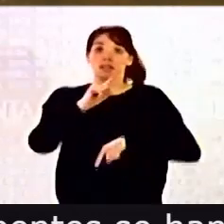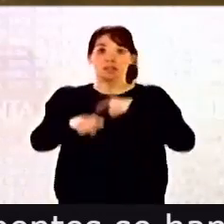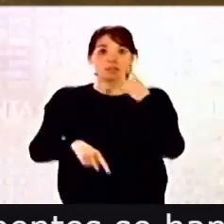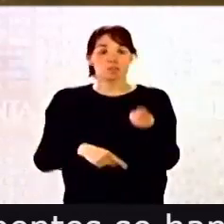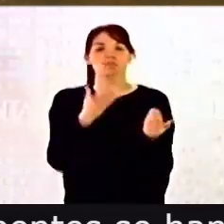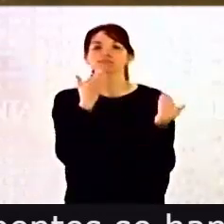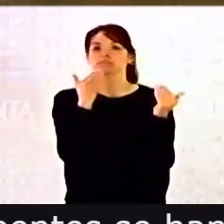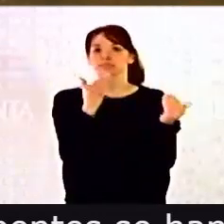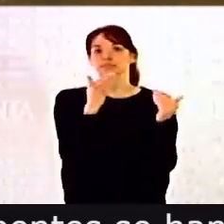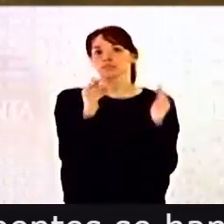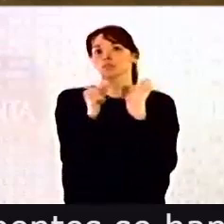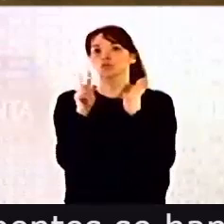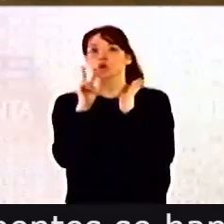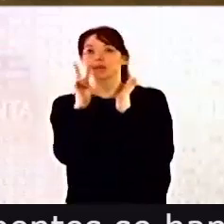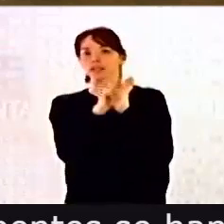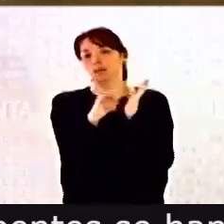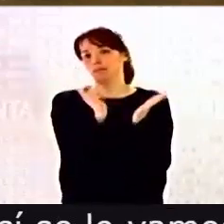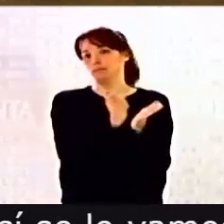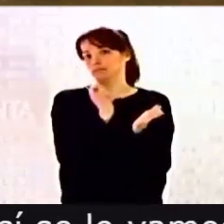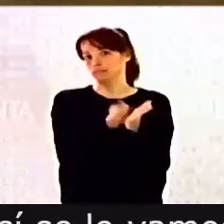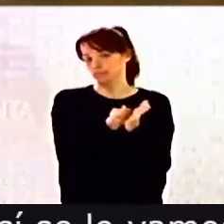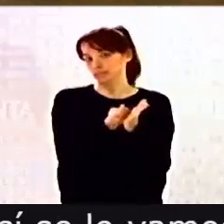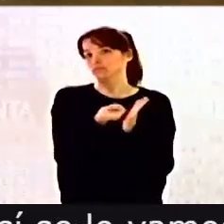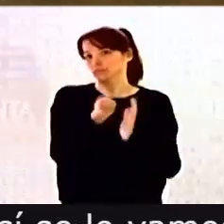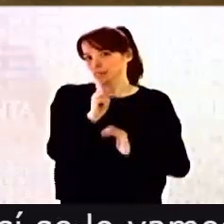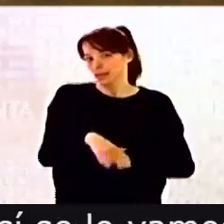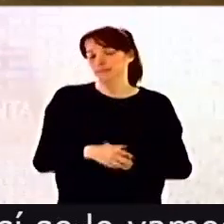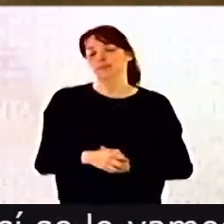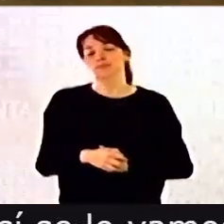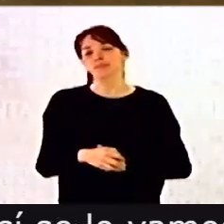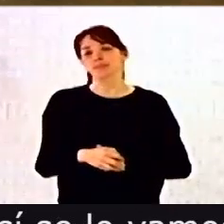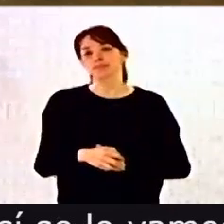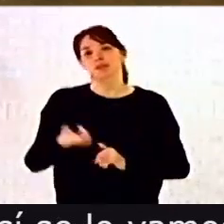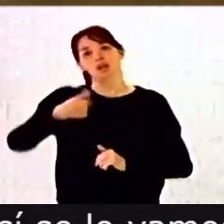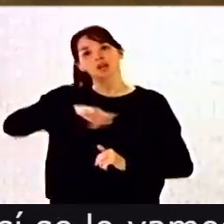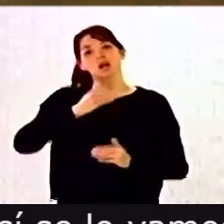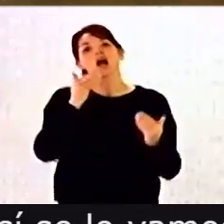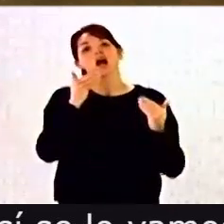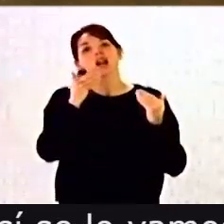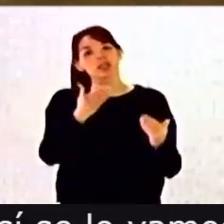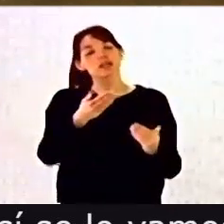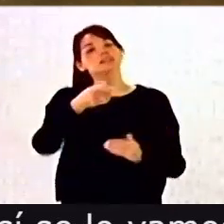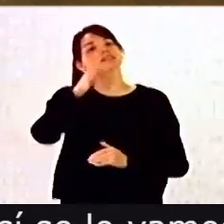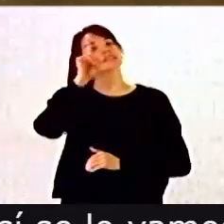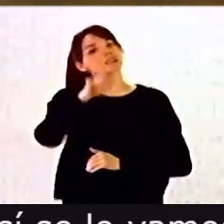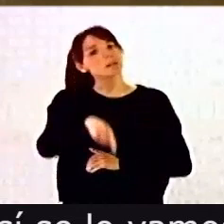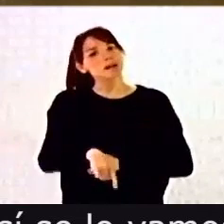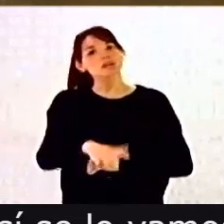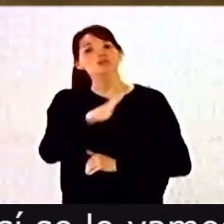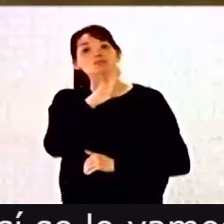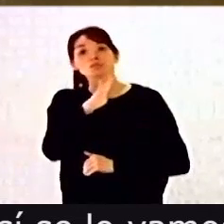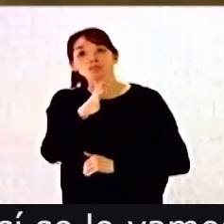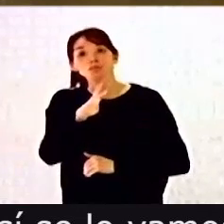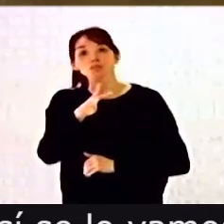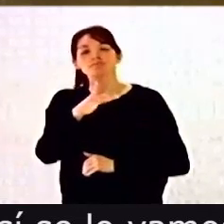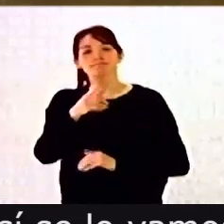desde el punto de vista retributivo y así se lo vamos a agradecer desde el punto de vista de los